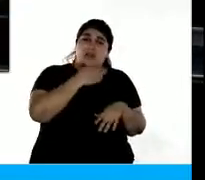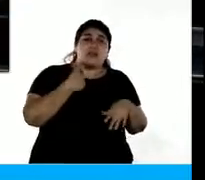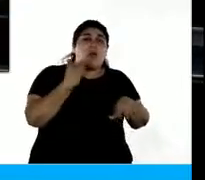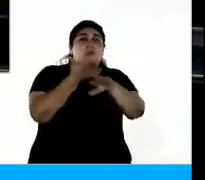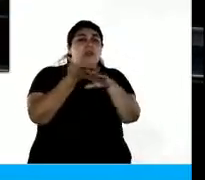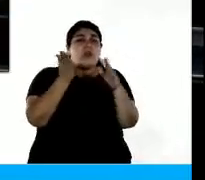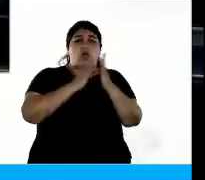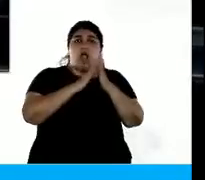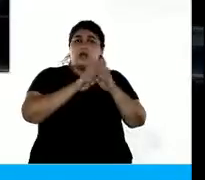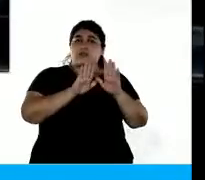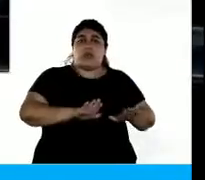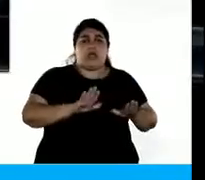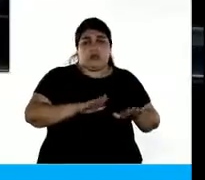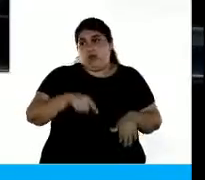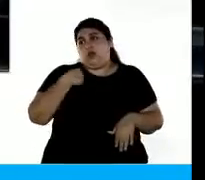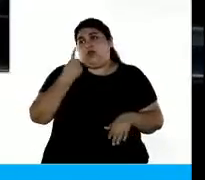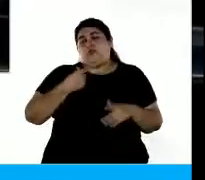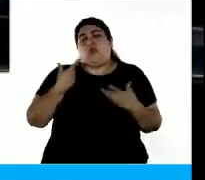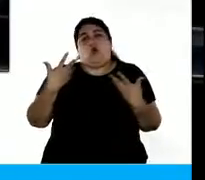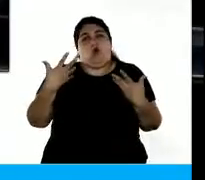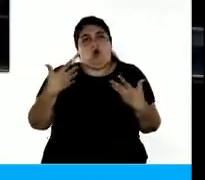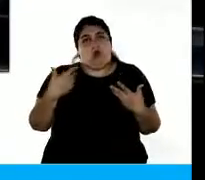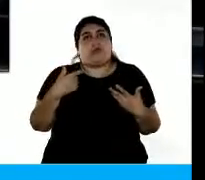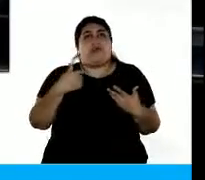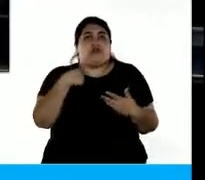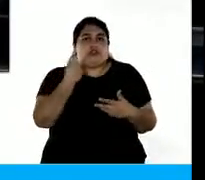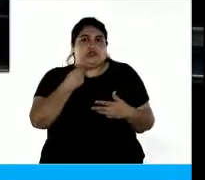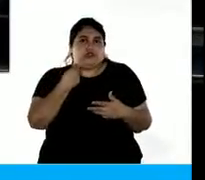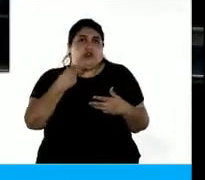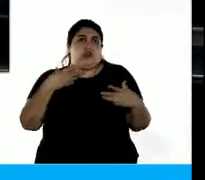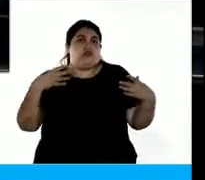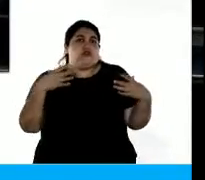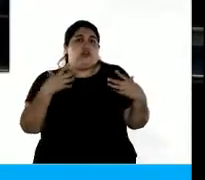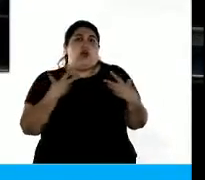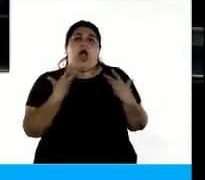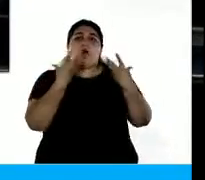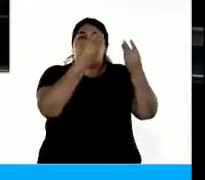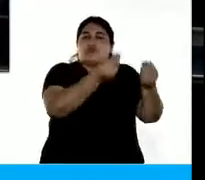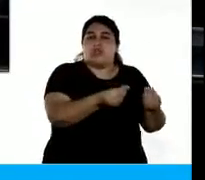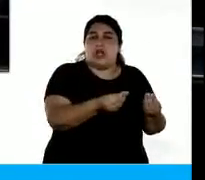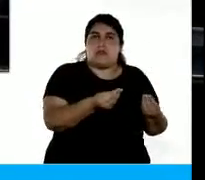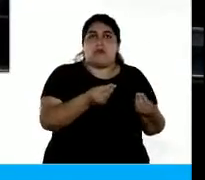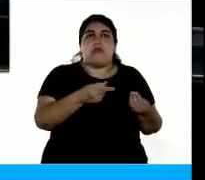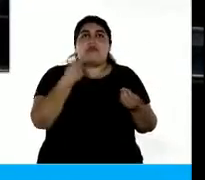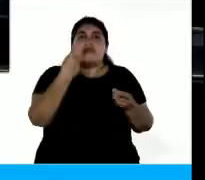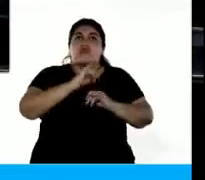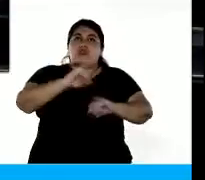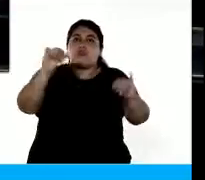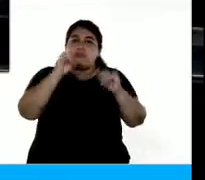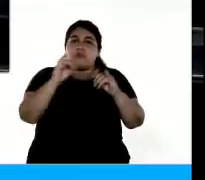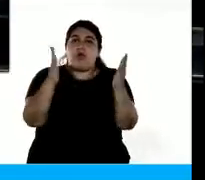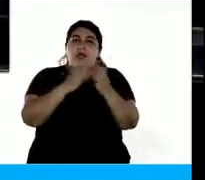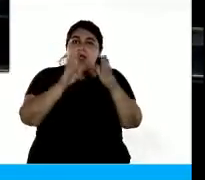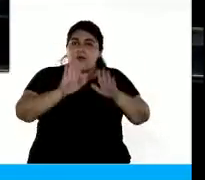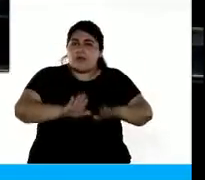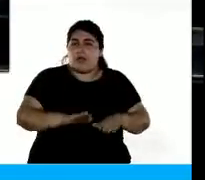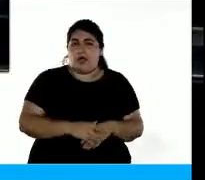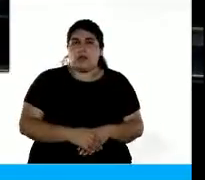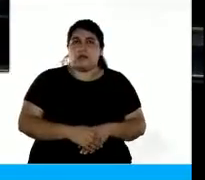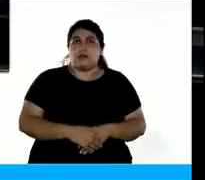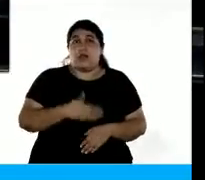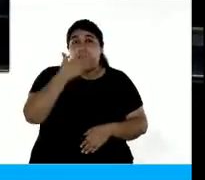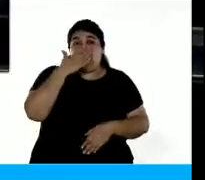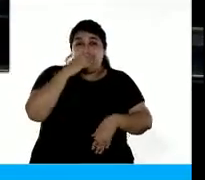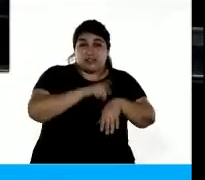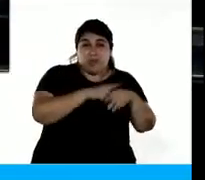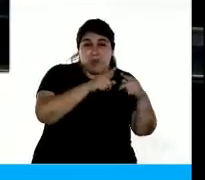quedamos todos y la verdad que la oposición acompañó y si no miren los vídeos donde decíamos todo quédate en casa claro después se hizo largo